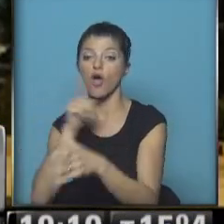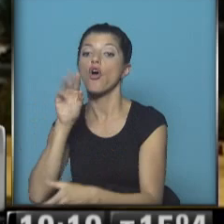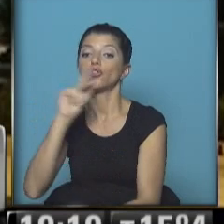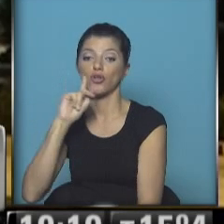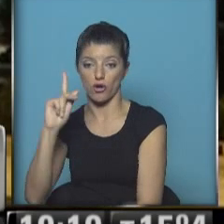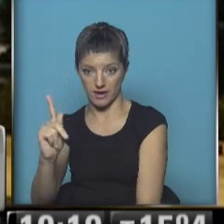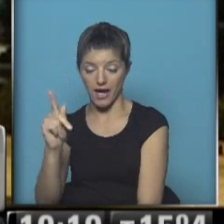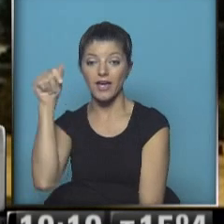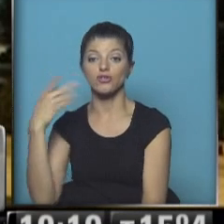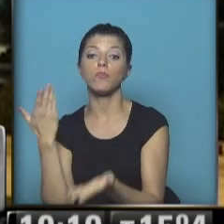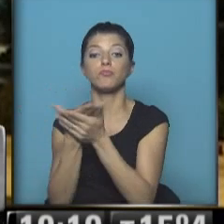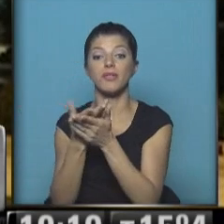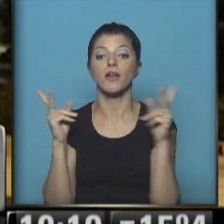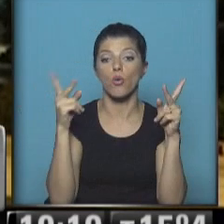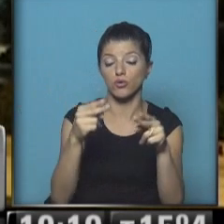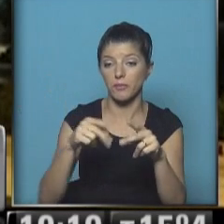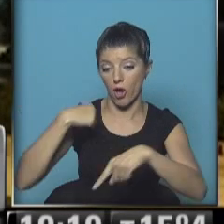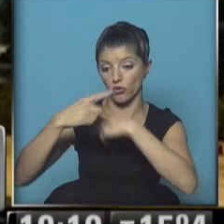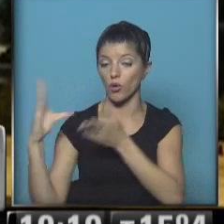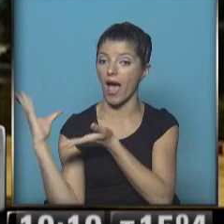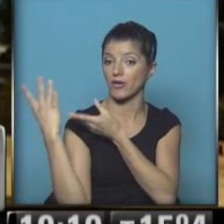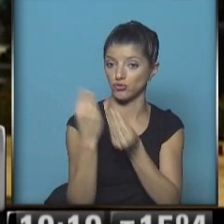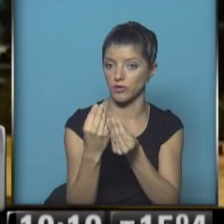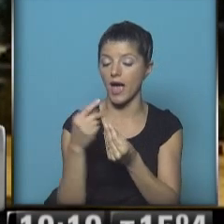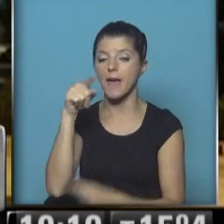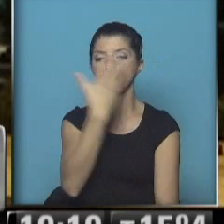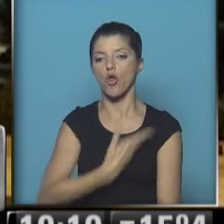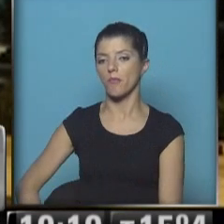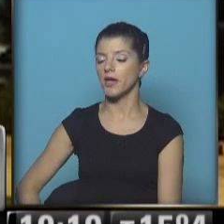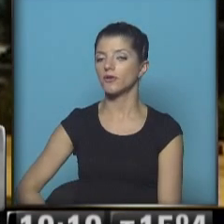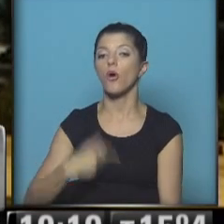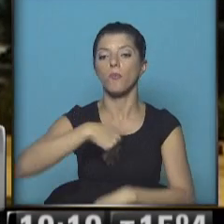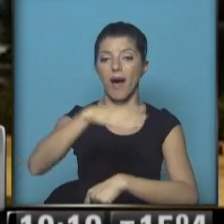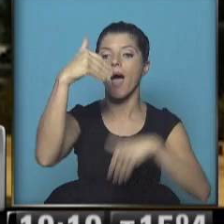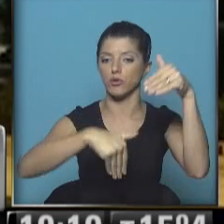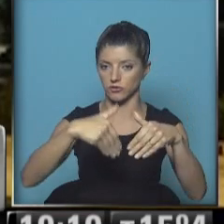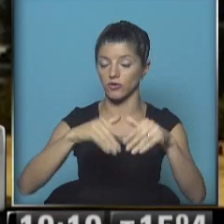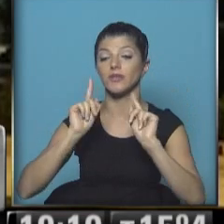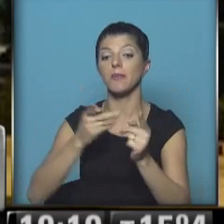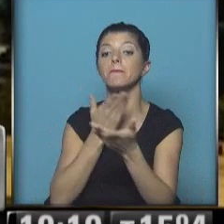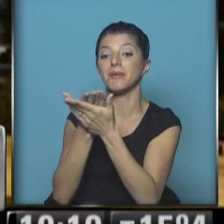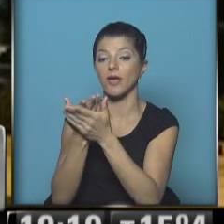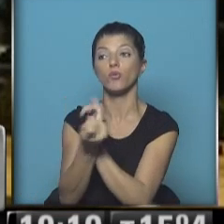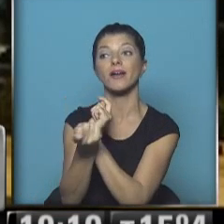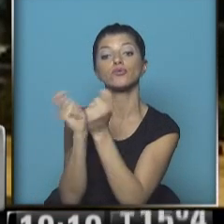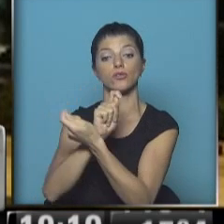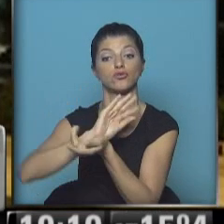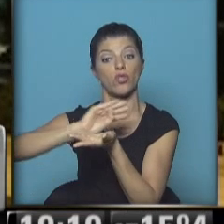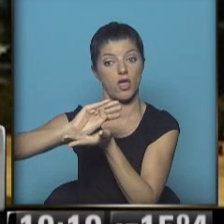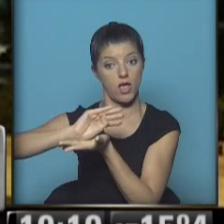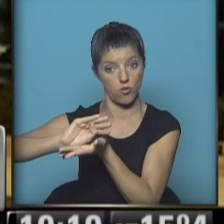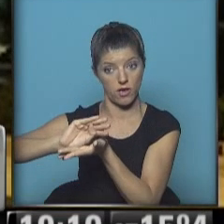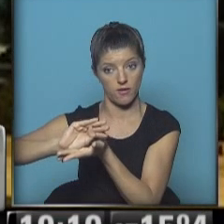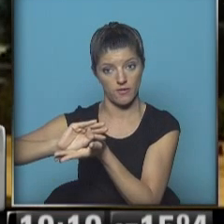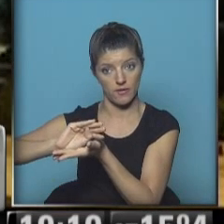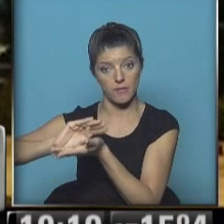del país. El gobierno griego pide igualmente una reestructuración de la deuda pública, que es una de sus principales condiciones para un